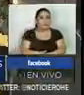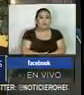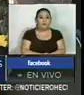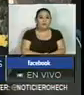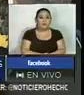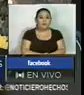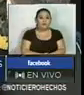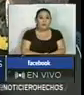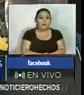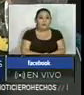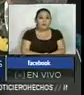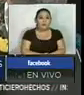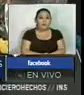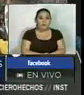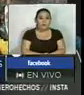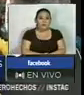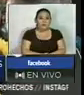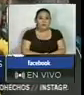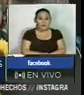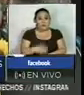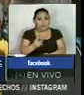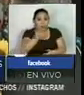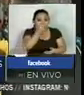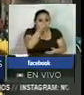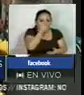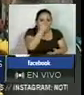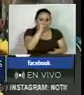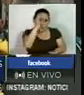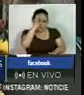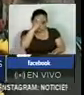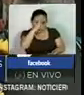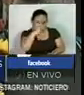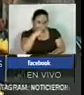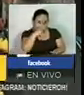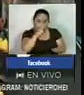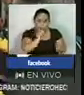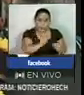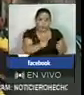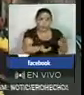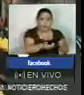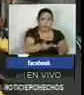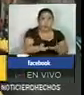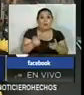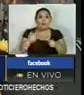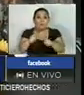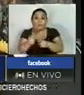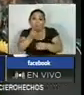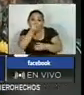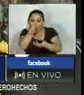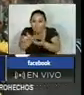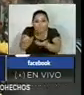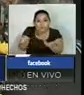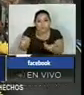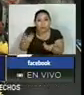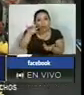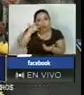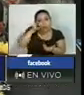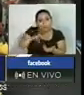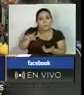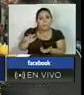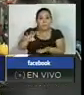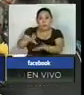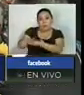Al artificial no le perdés, lo único que no se está vendiendo, lo único que en el natural sí, porque digamos si invertimos uno,